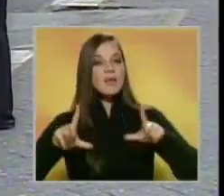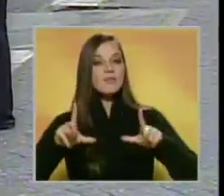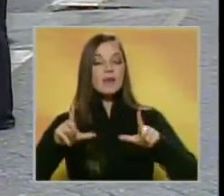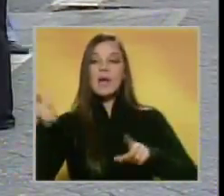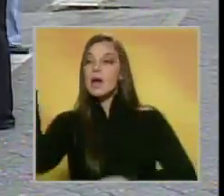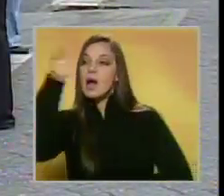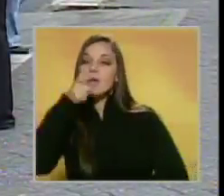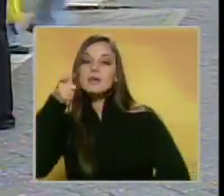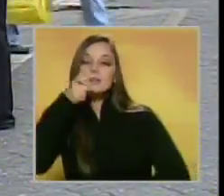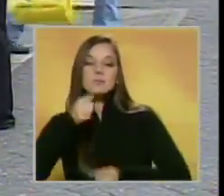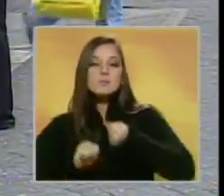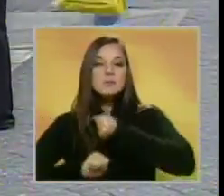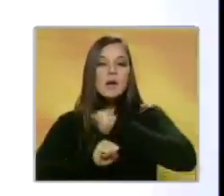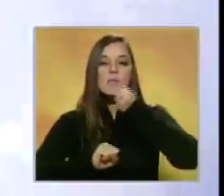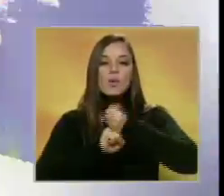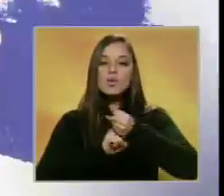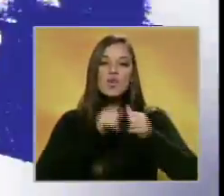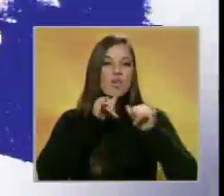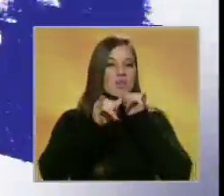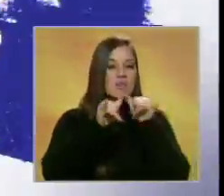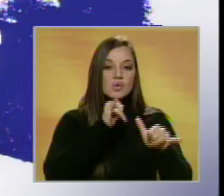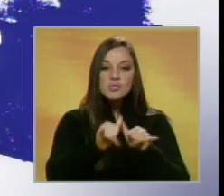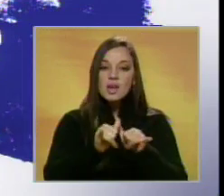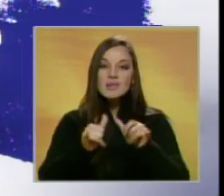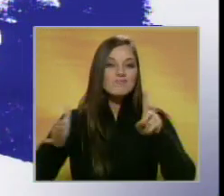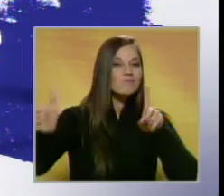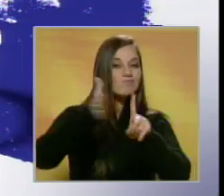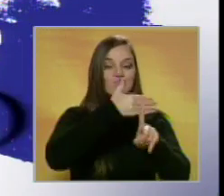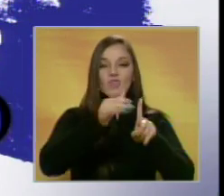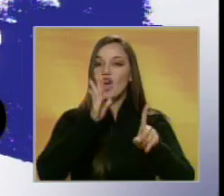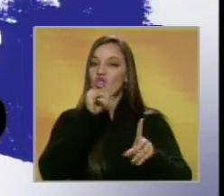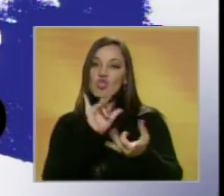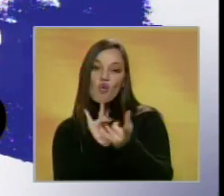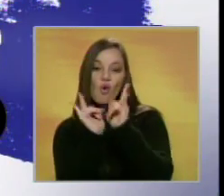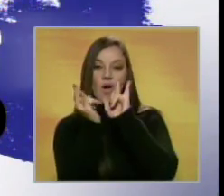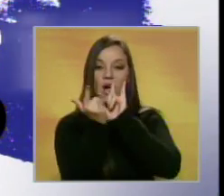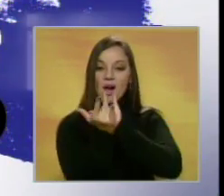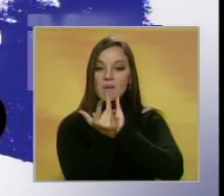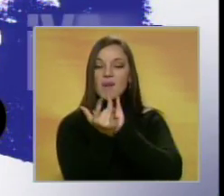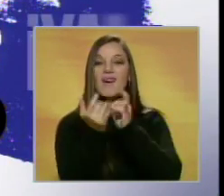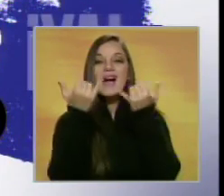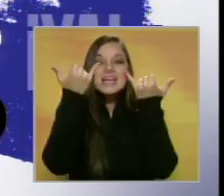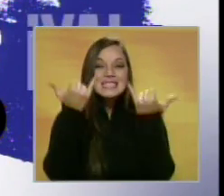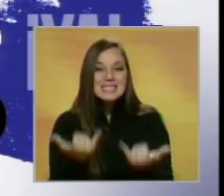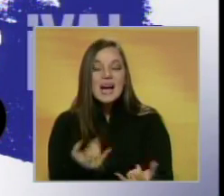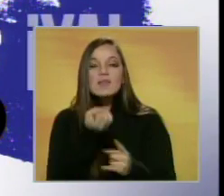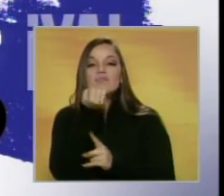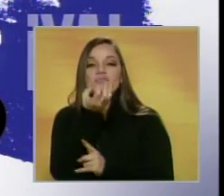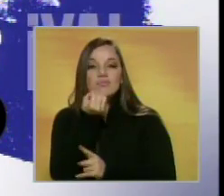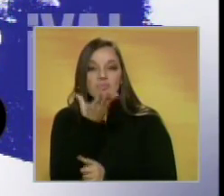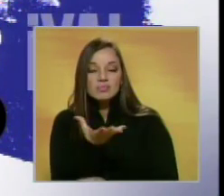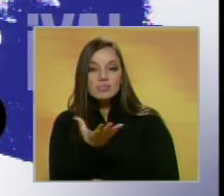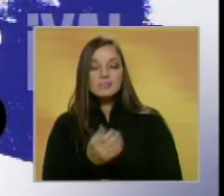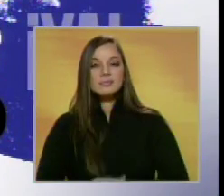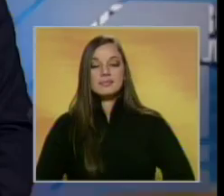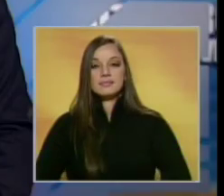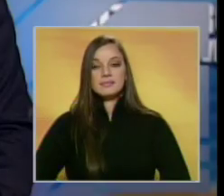y denunciar son sus principales herramientas. Con violencia no hay paraíso, rompe el silencio